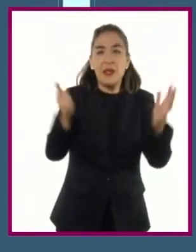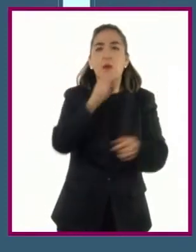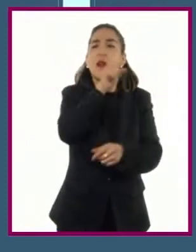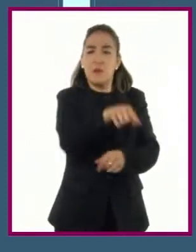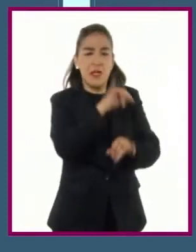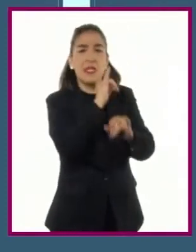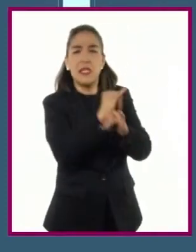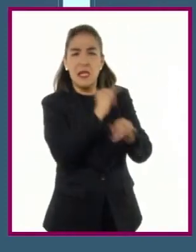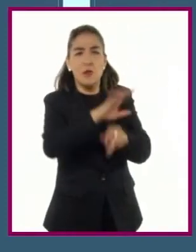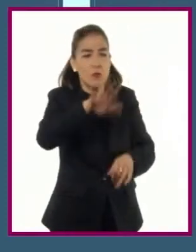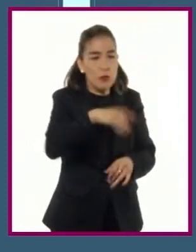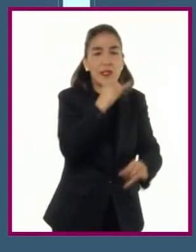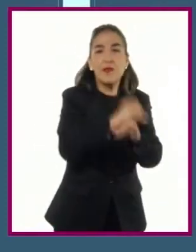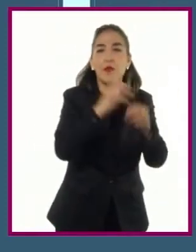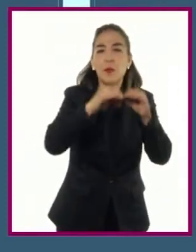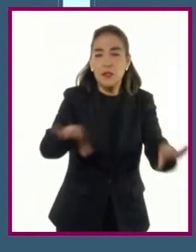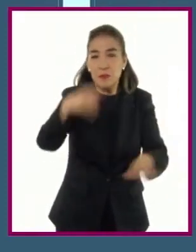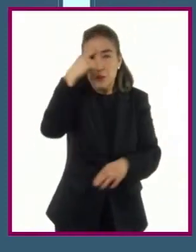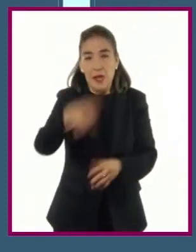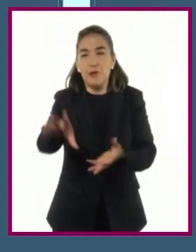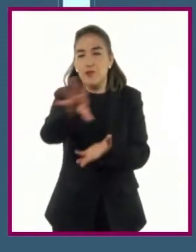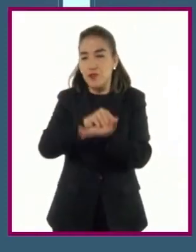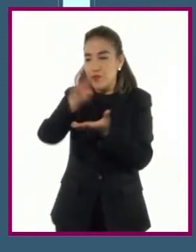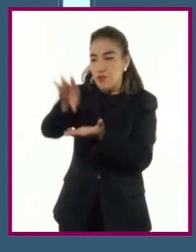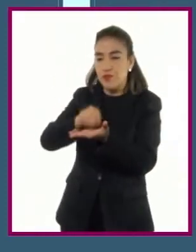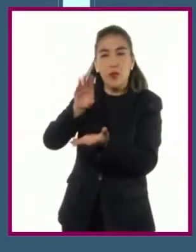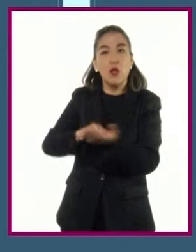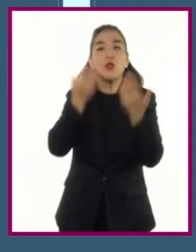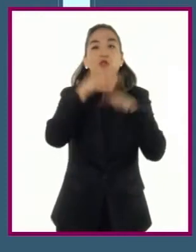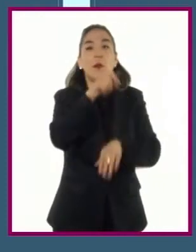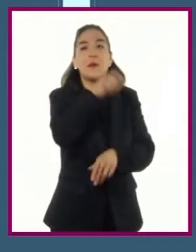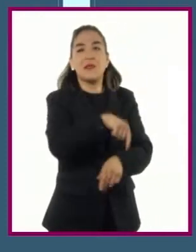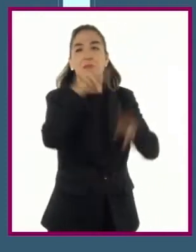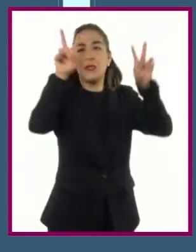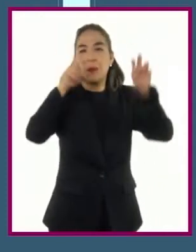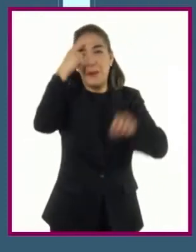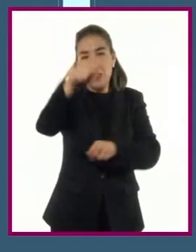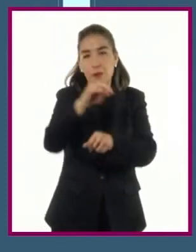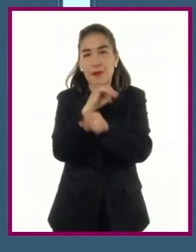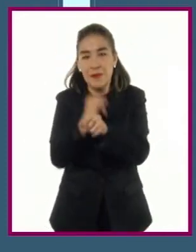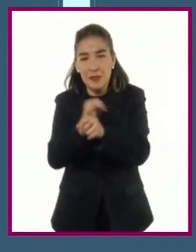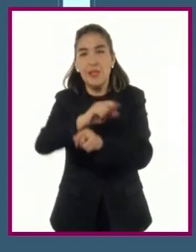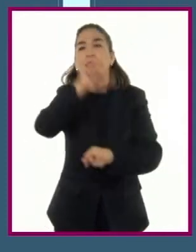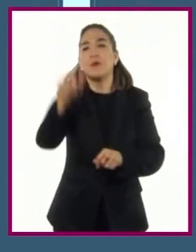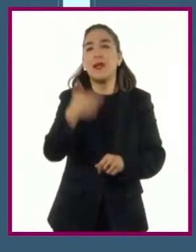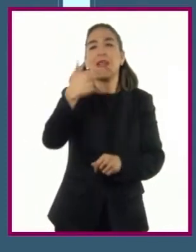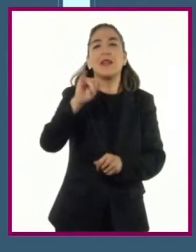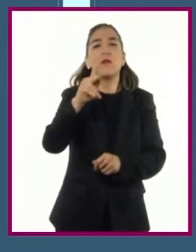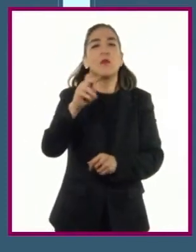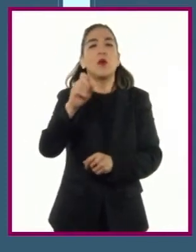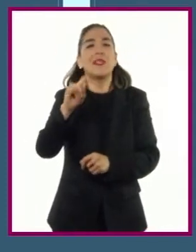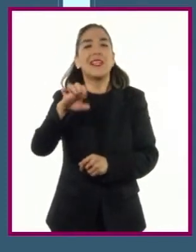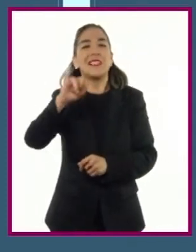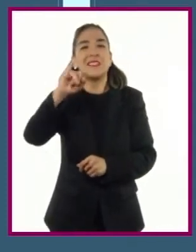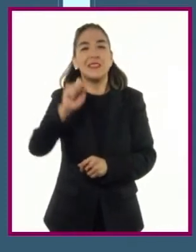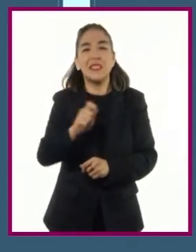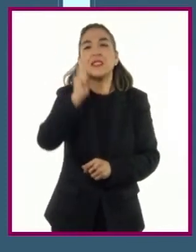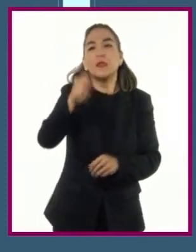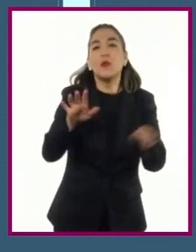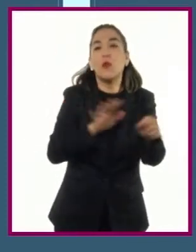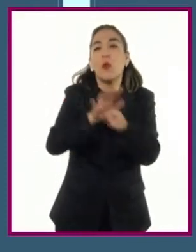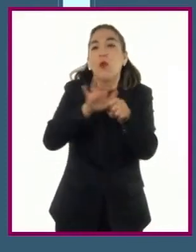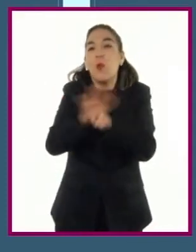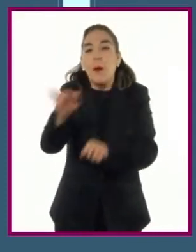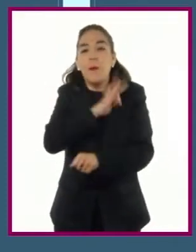Internet que les permitirán recabar información de su tema de investigación para formular hipótesis, es decir, una alternativa